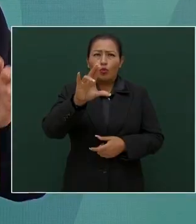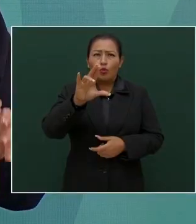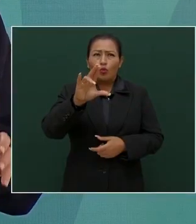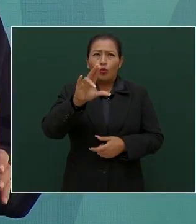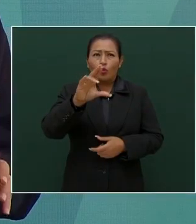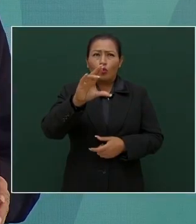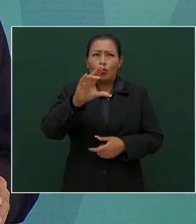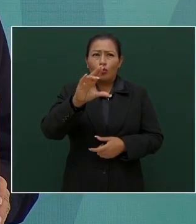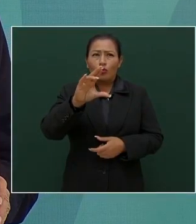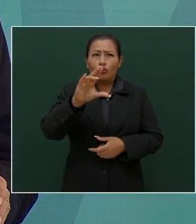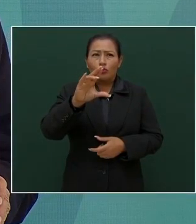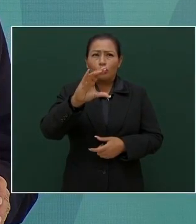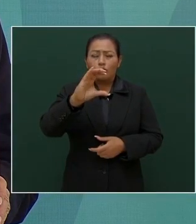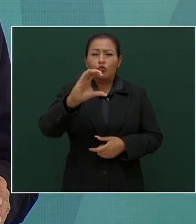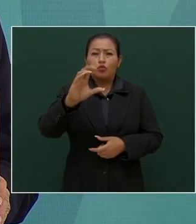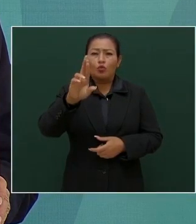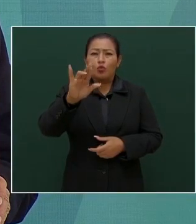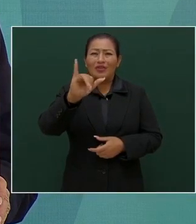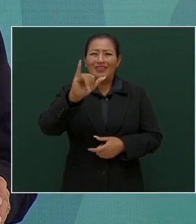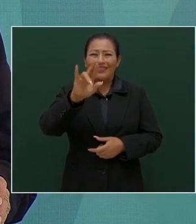como responsable.